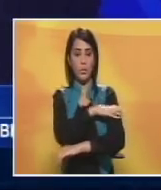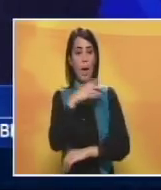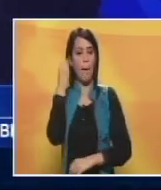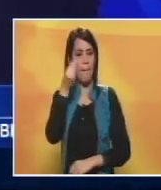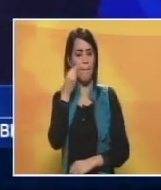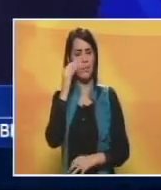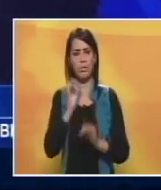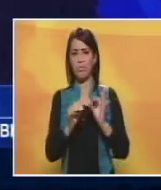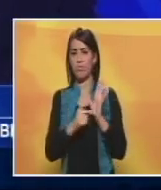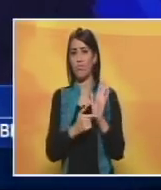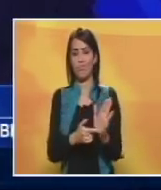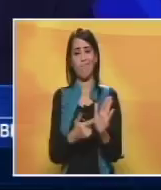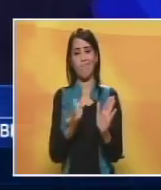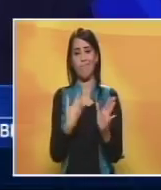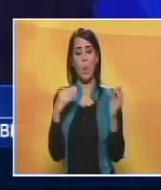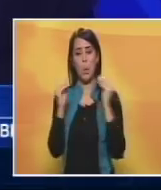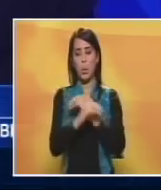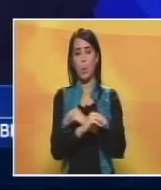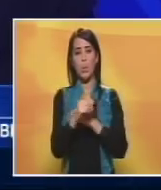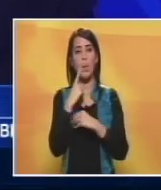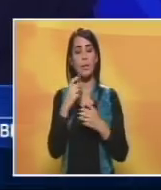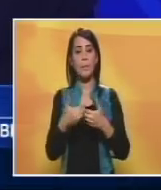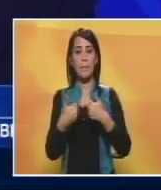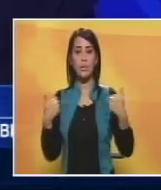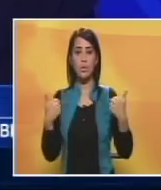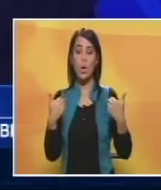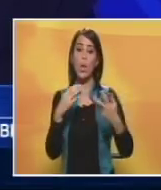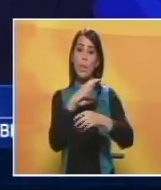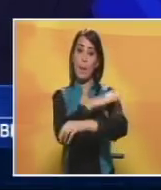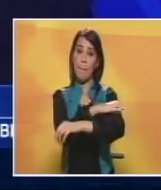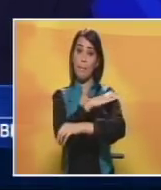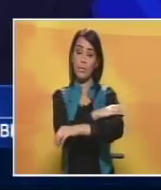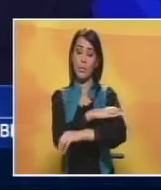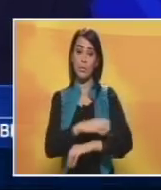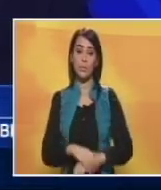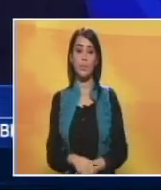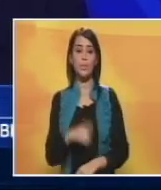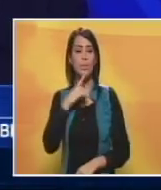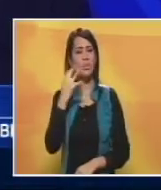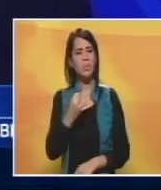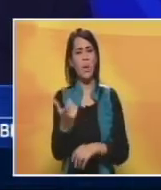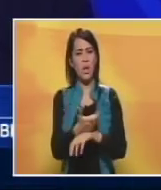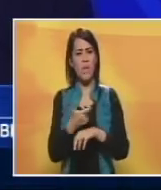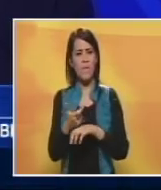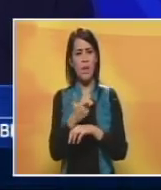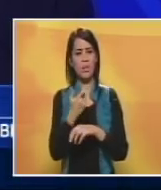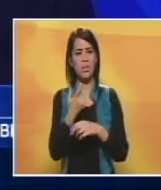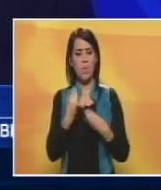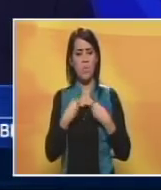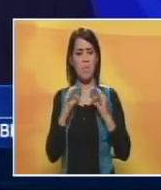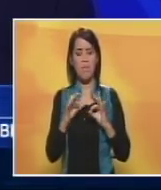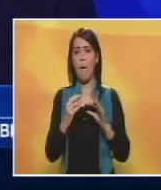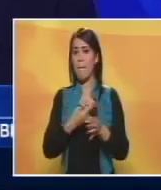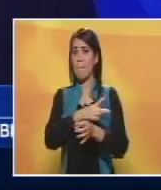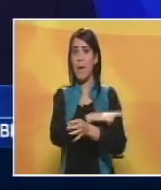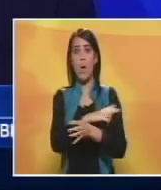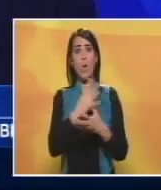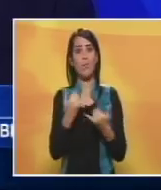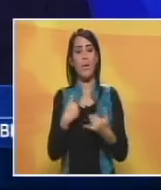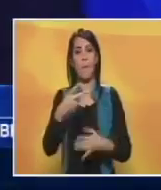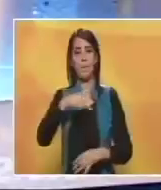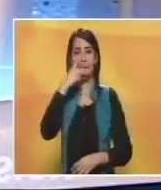de injustificable y estéril la separación de los miembros de la unidad, precisamente cuando el gobierno vive, a su juicio, su peor momento